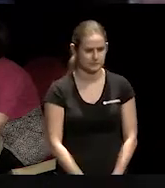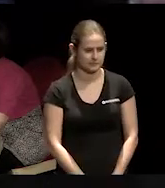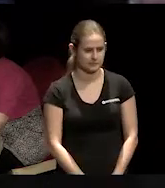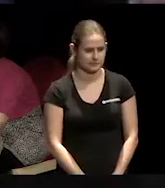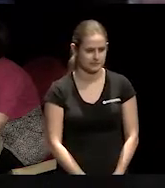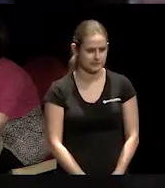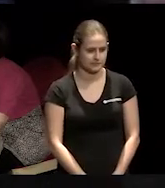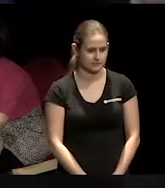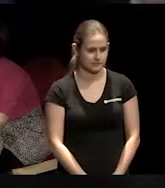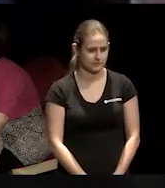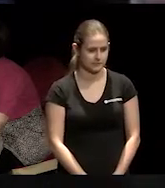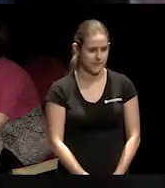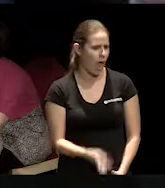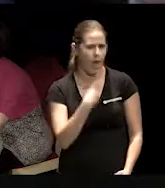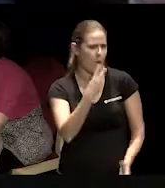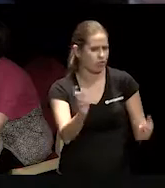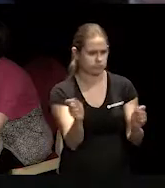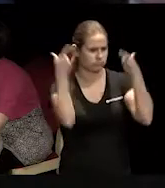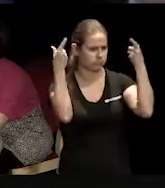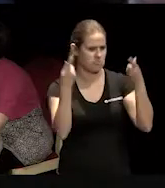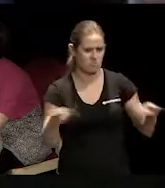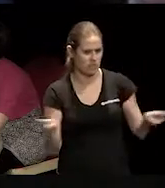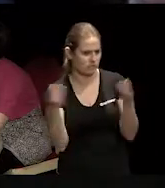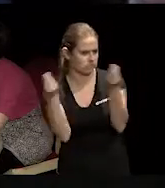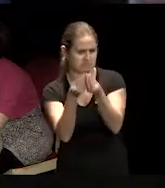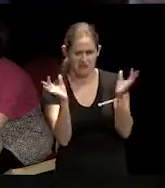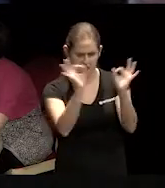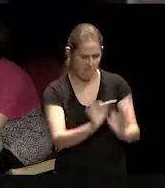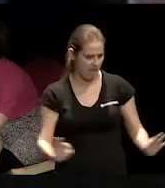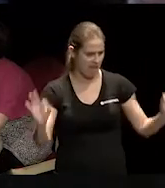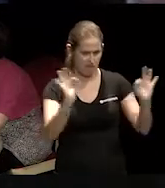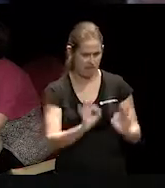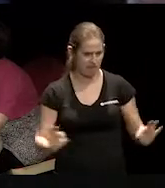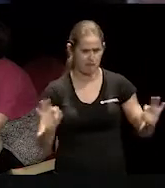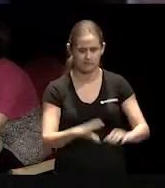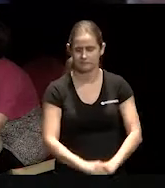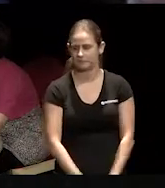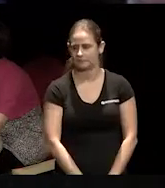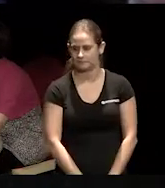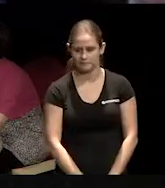A cappella.